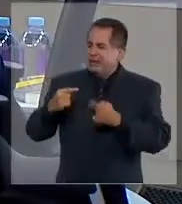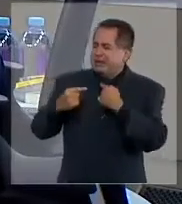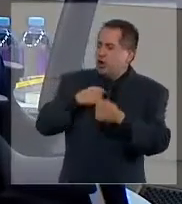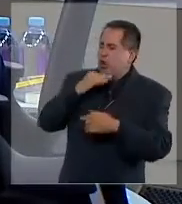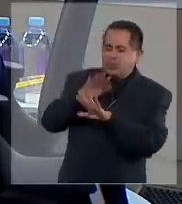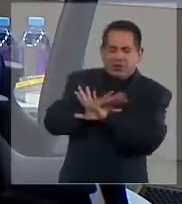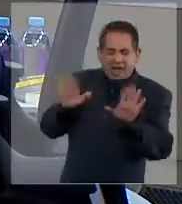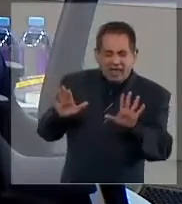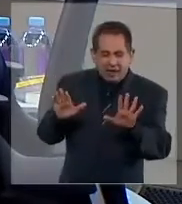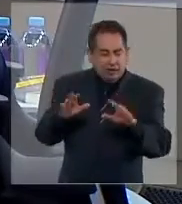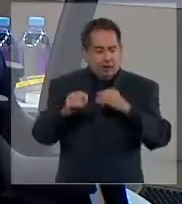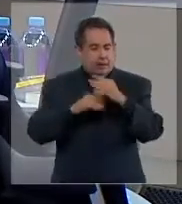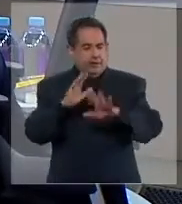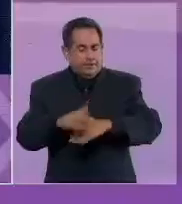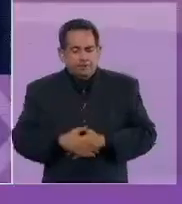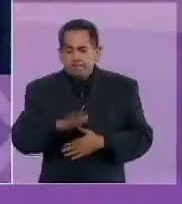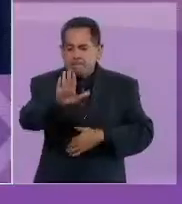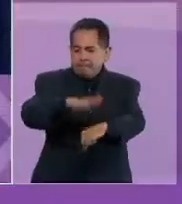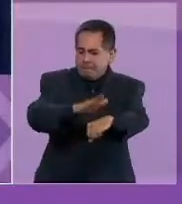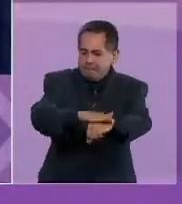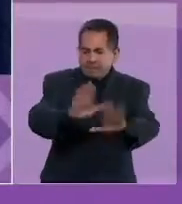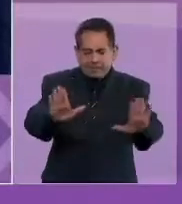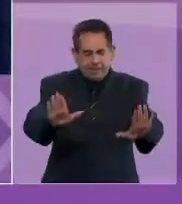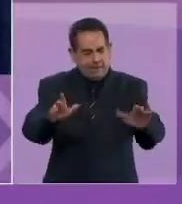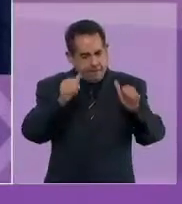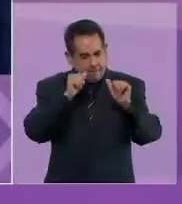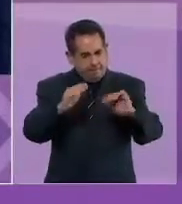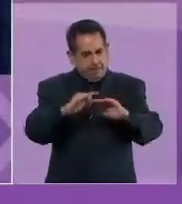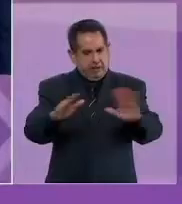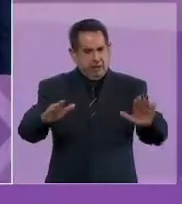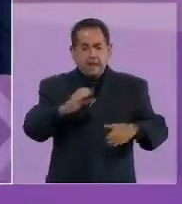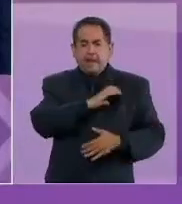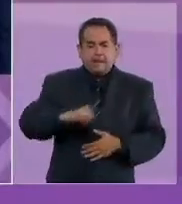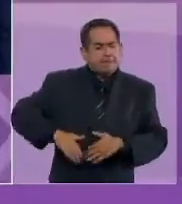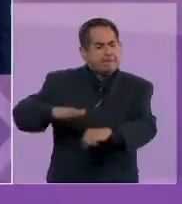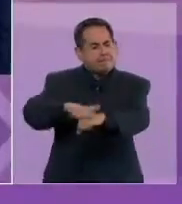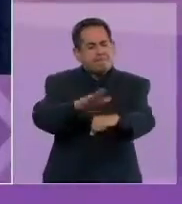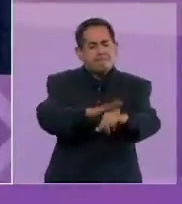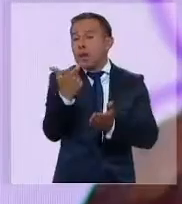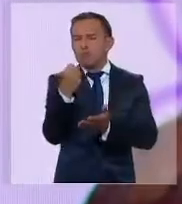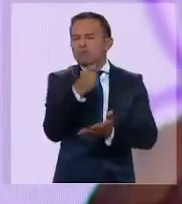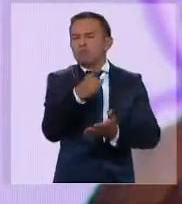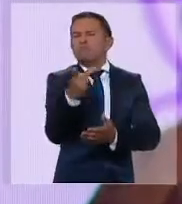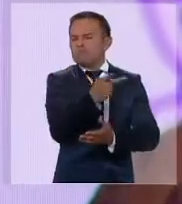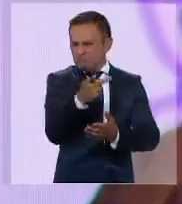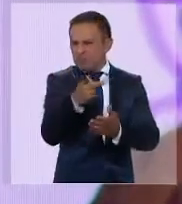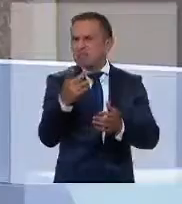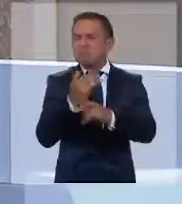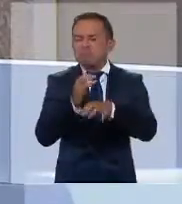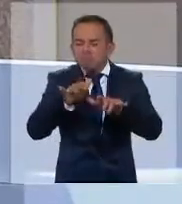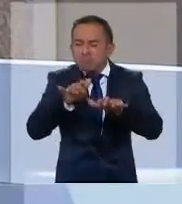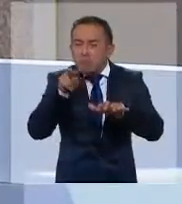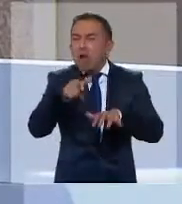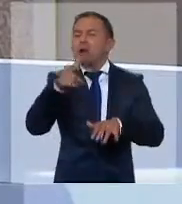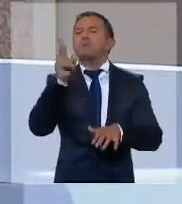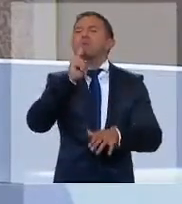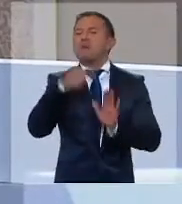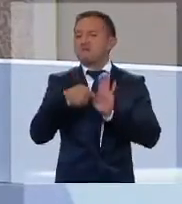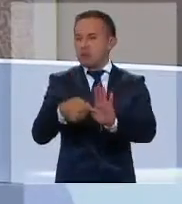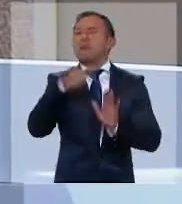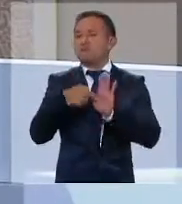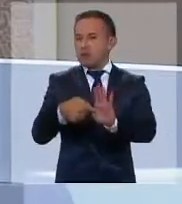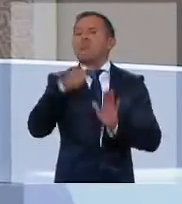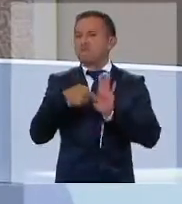a la candidatura? Candidatos, les voy a pedir... Si te presento los contratos, ¿renuncias a la candidatura? Me divierto con ustedes. Ahora dale un